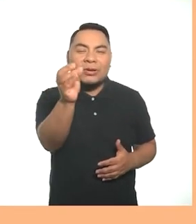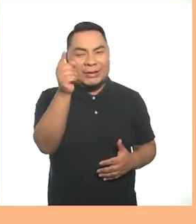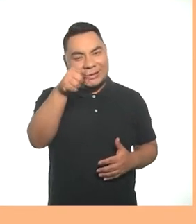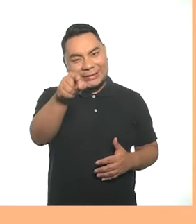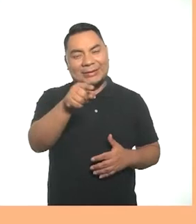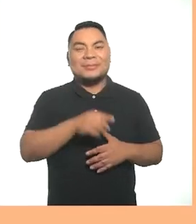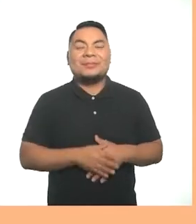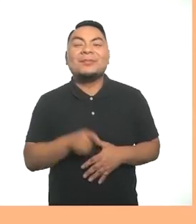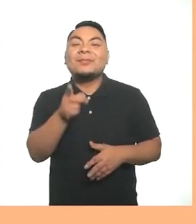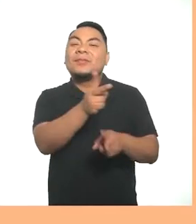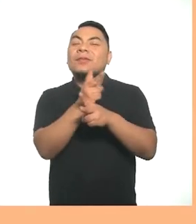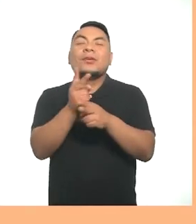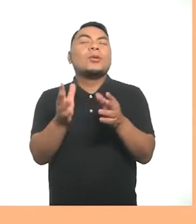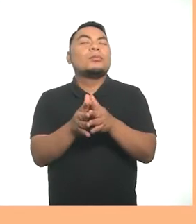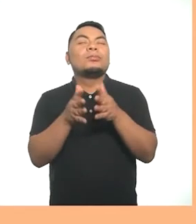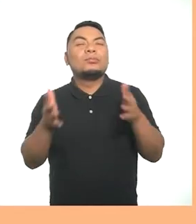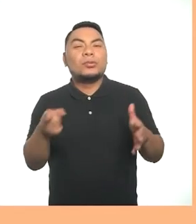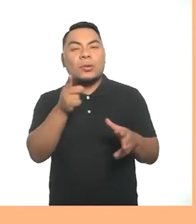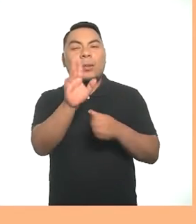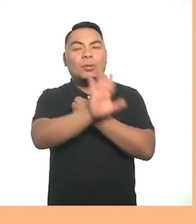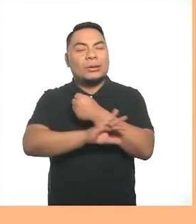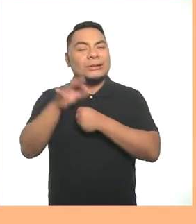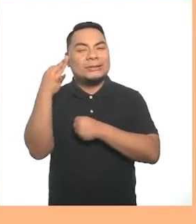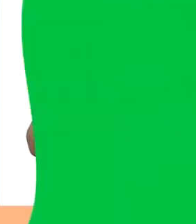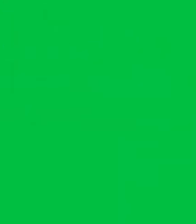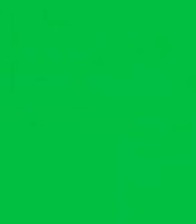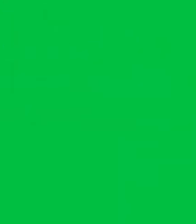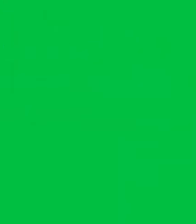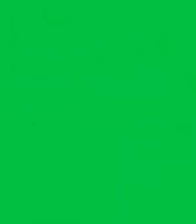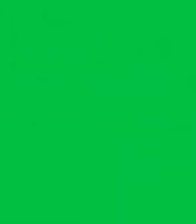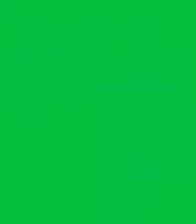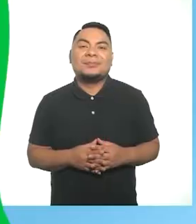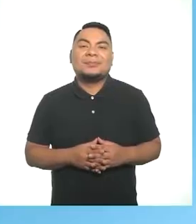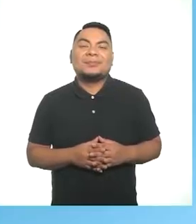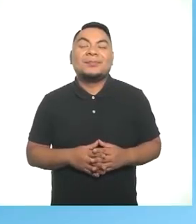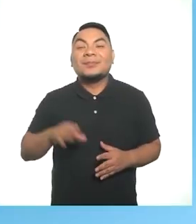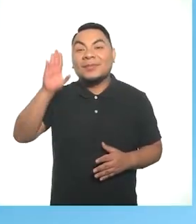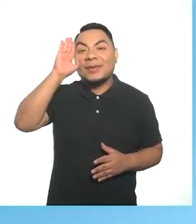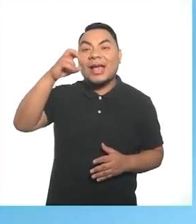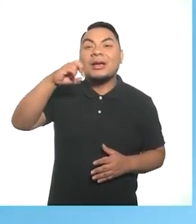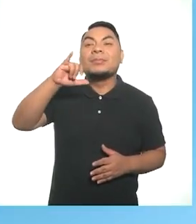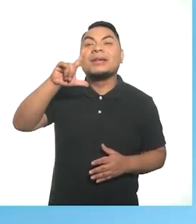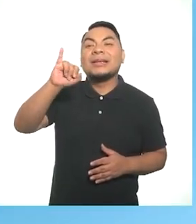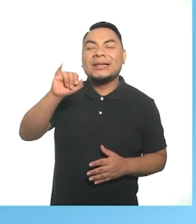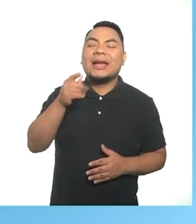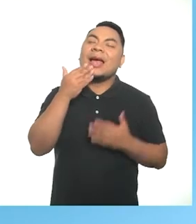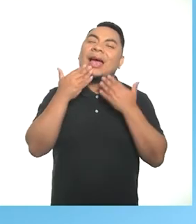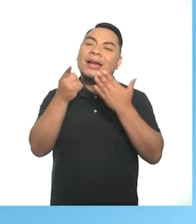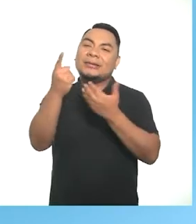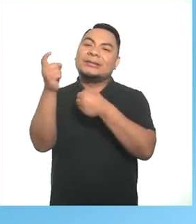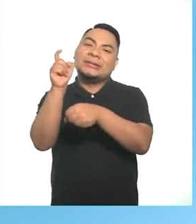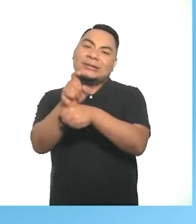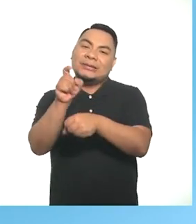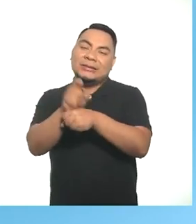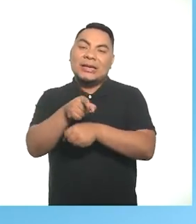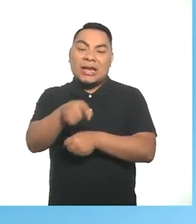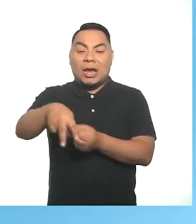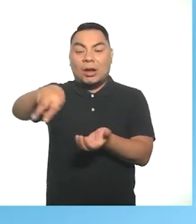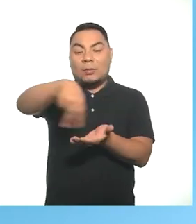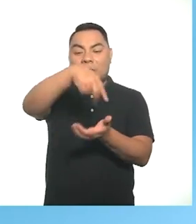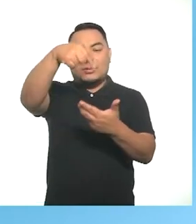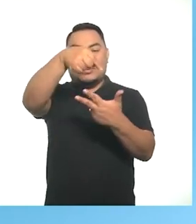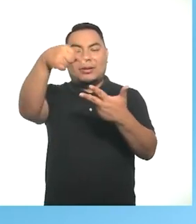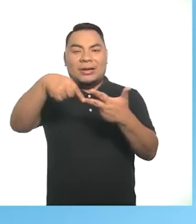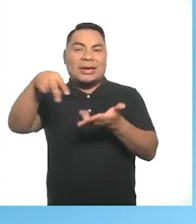enorme. Cuídate mucho y protégete siempre. ¡Chao, Pili! Gracias por enseñarnos